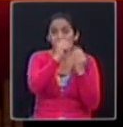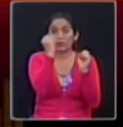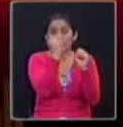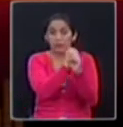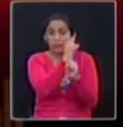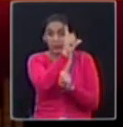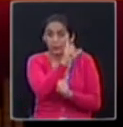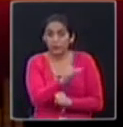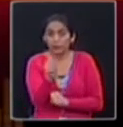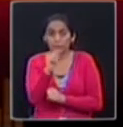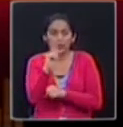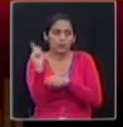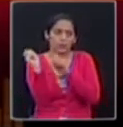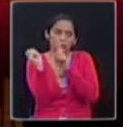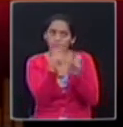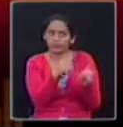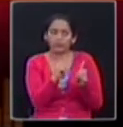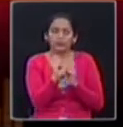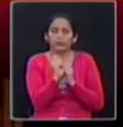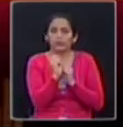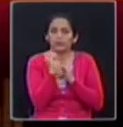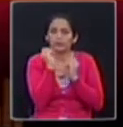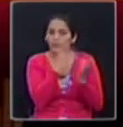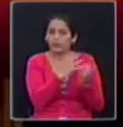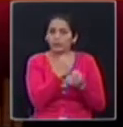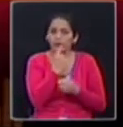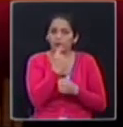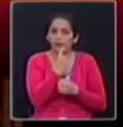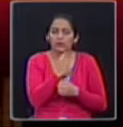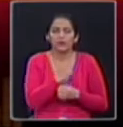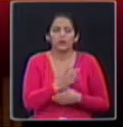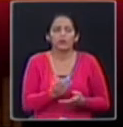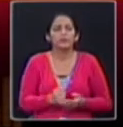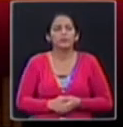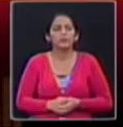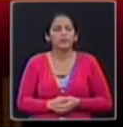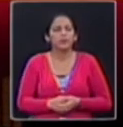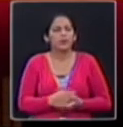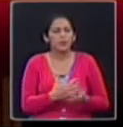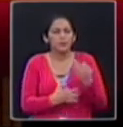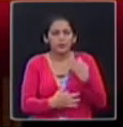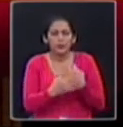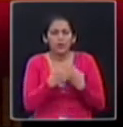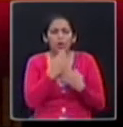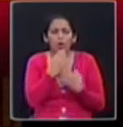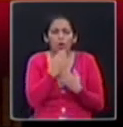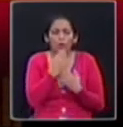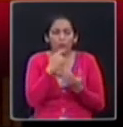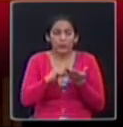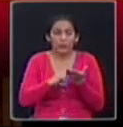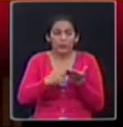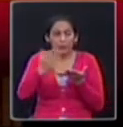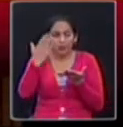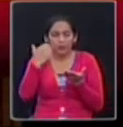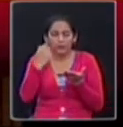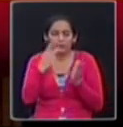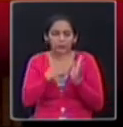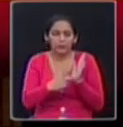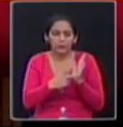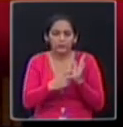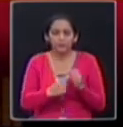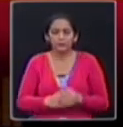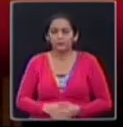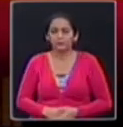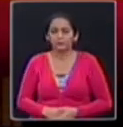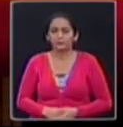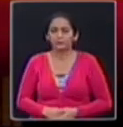Trabajo, y me refiero al tema de la flexiseguridad. José, ¿ustedes tienen claro el panorama de lo que se planteó en esa reunión o no? A ver, primero es